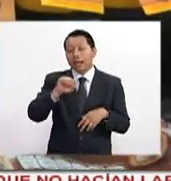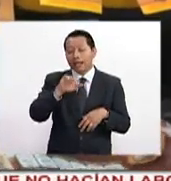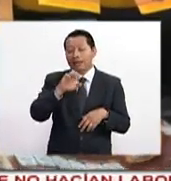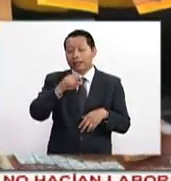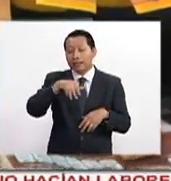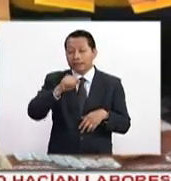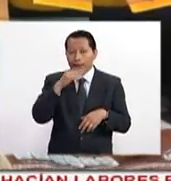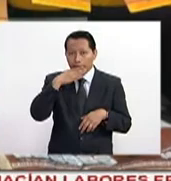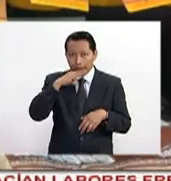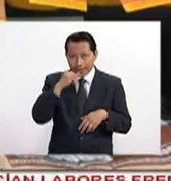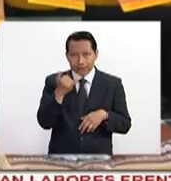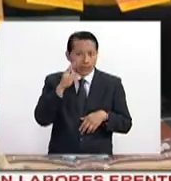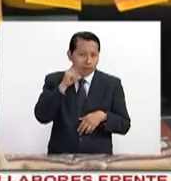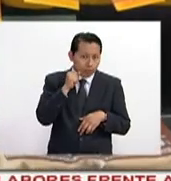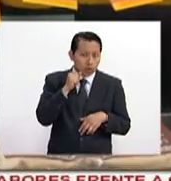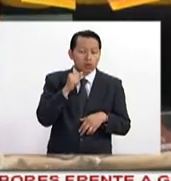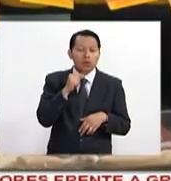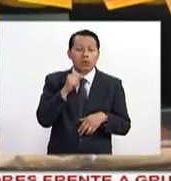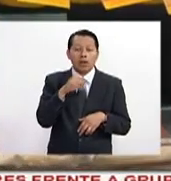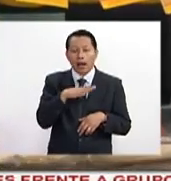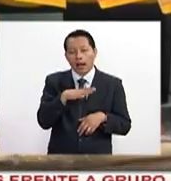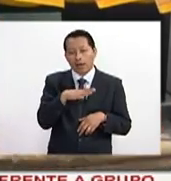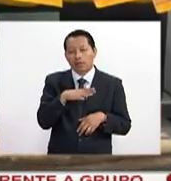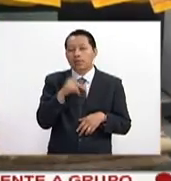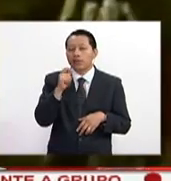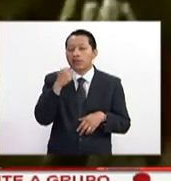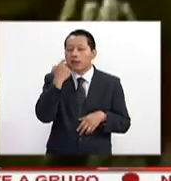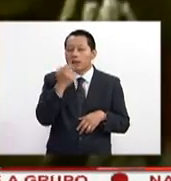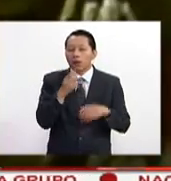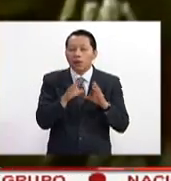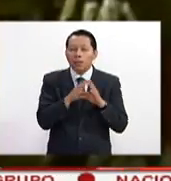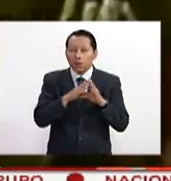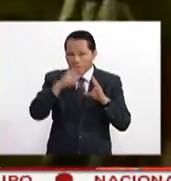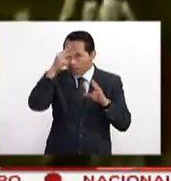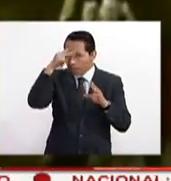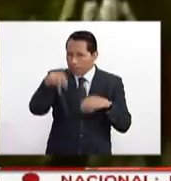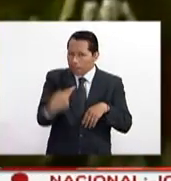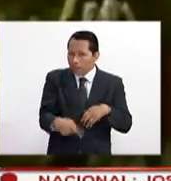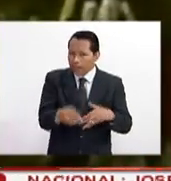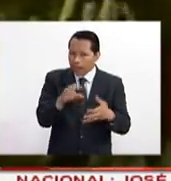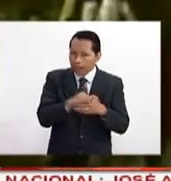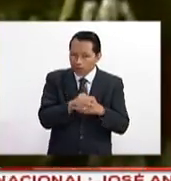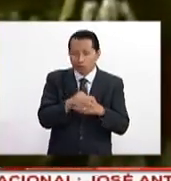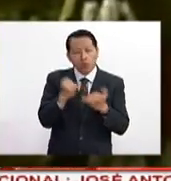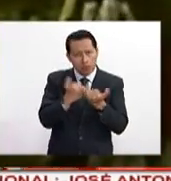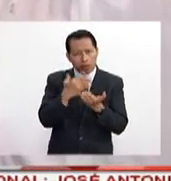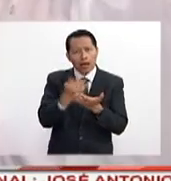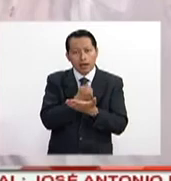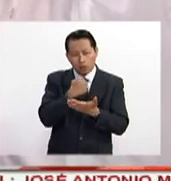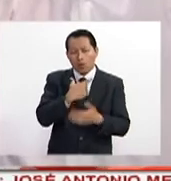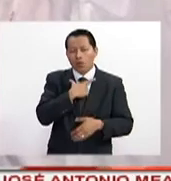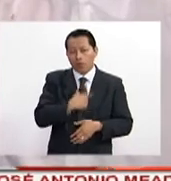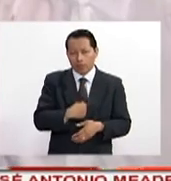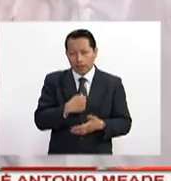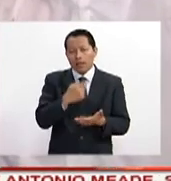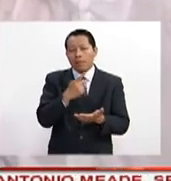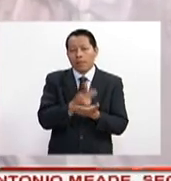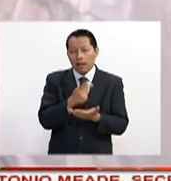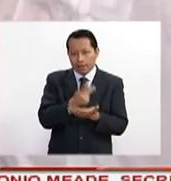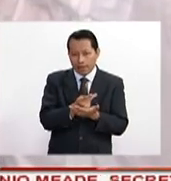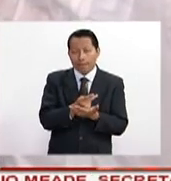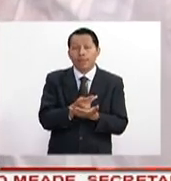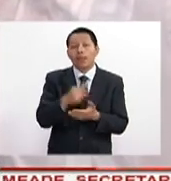y limón también, le quisimos dar un toque muy mexicano, y también ganó medalla de plata.